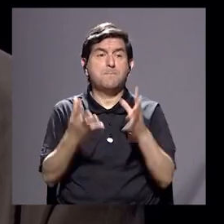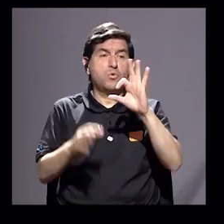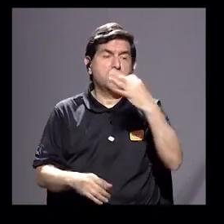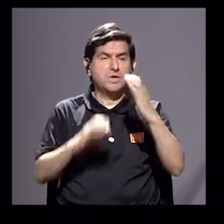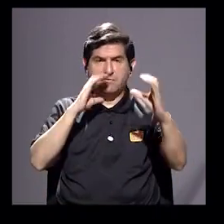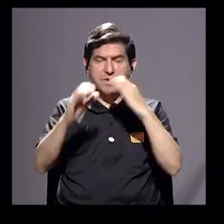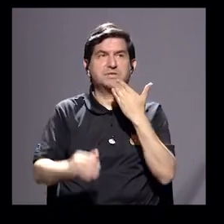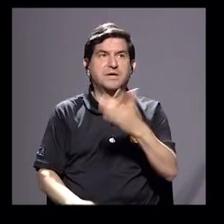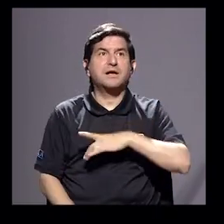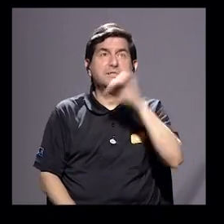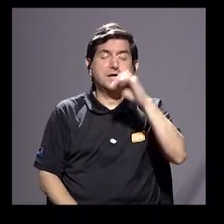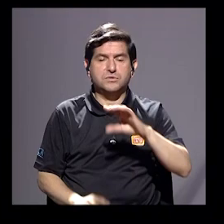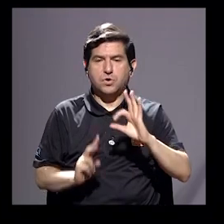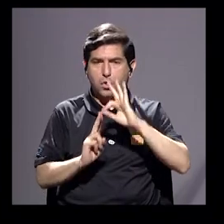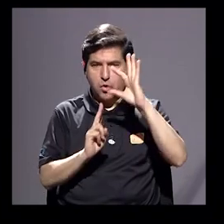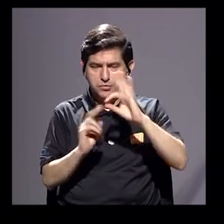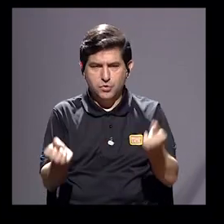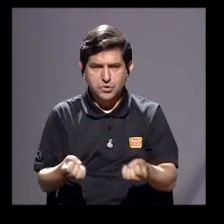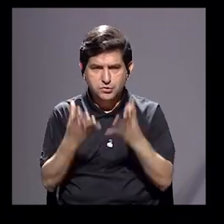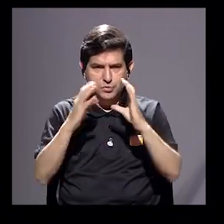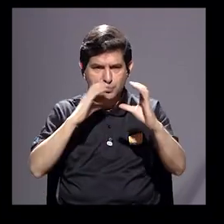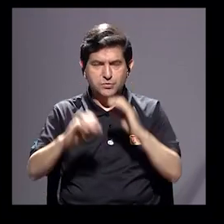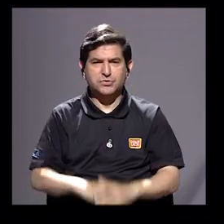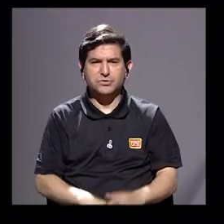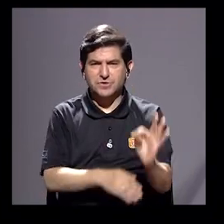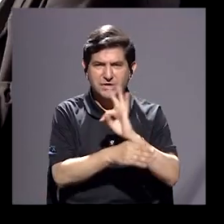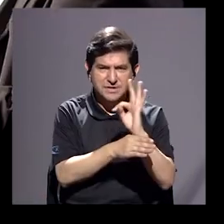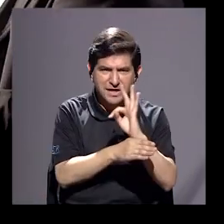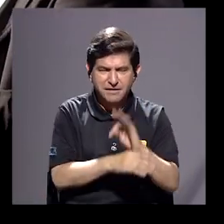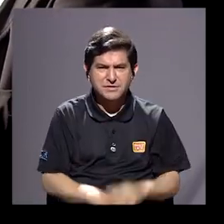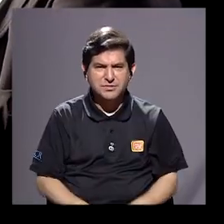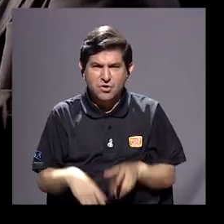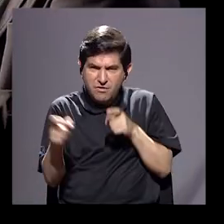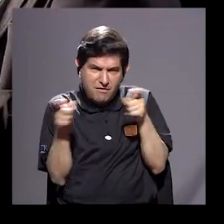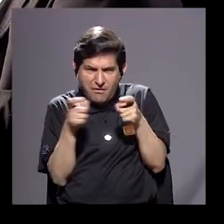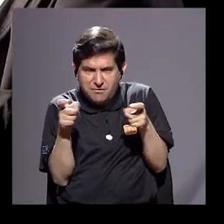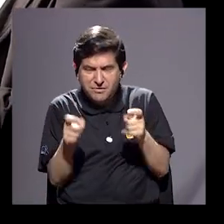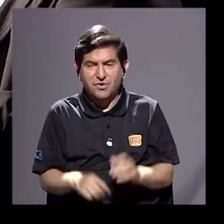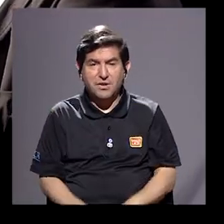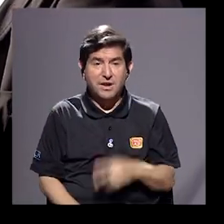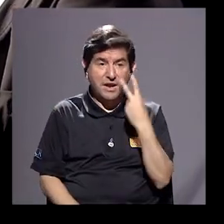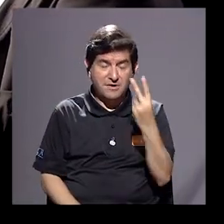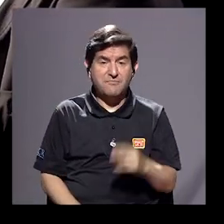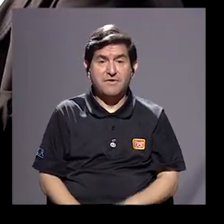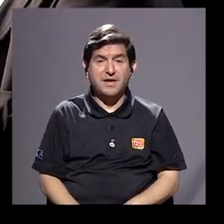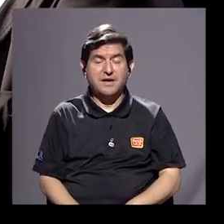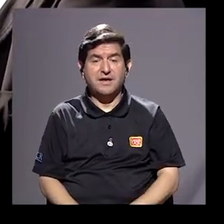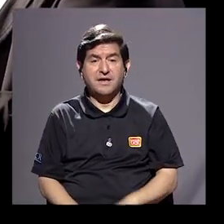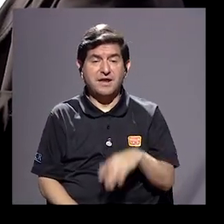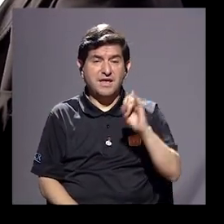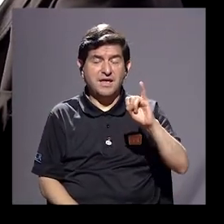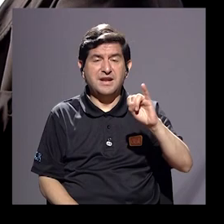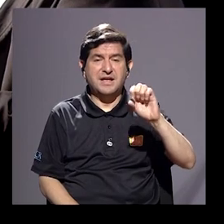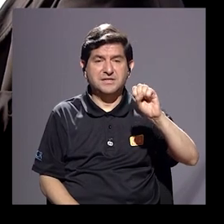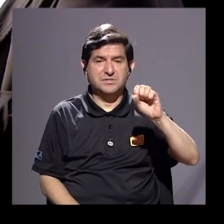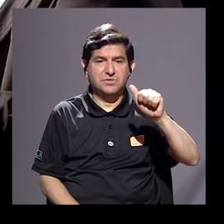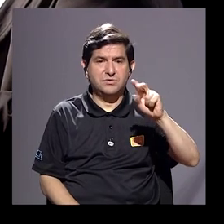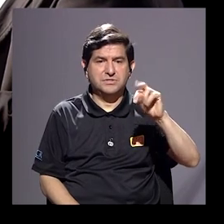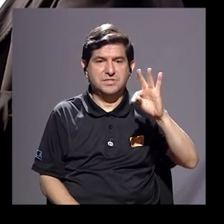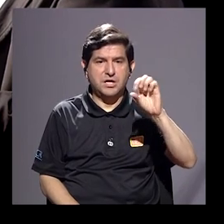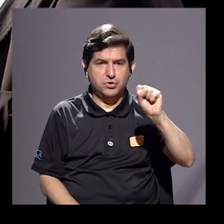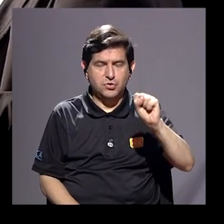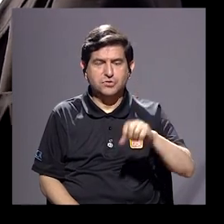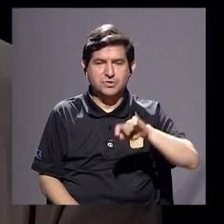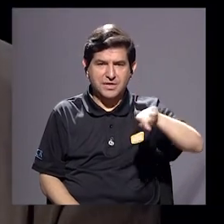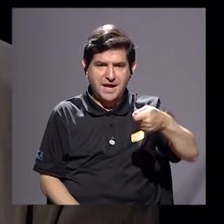gracias a dios encontrar alternativas de informarnos es haber dicho que la tele como que reina da igual es cuando vos ves un editorial de ignacio santos encamar